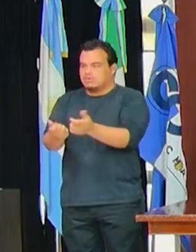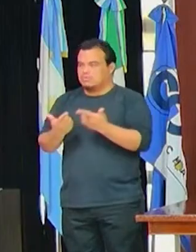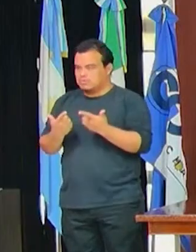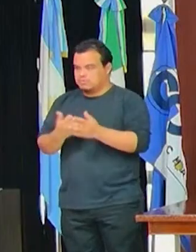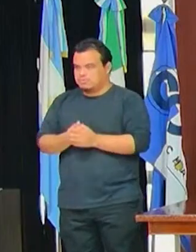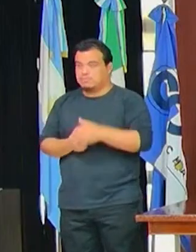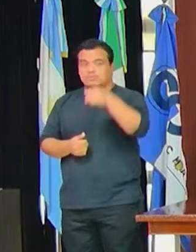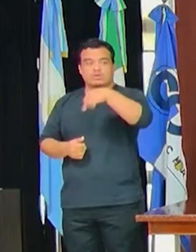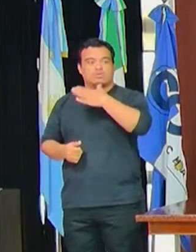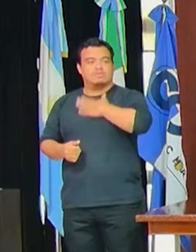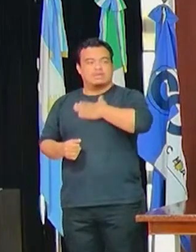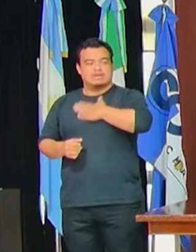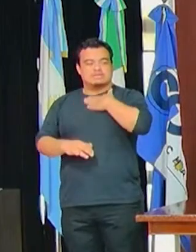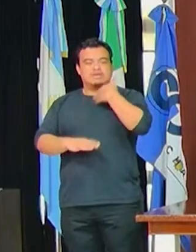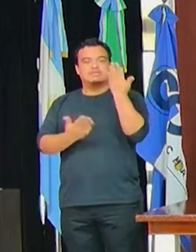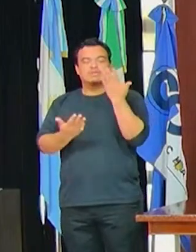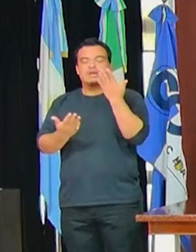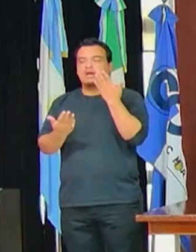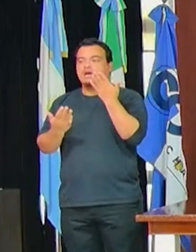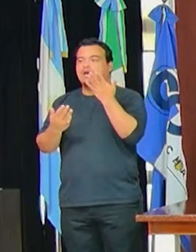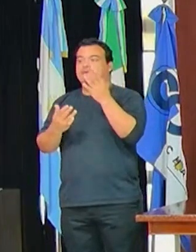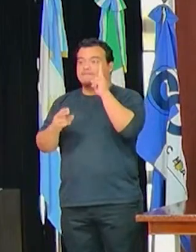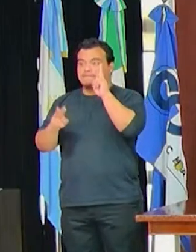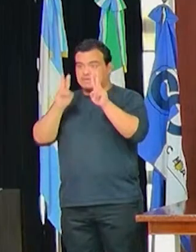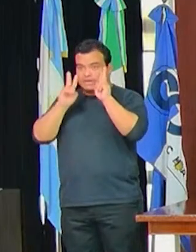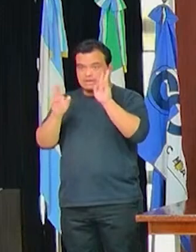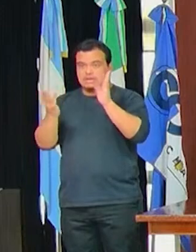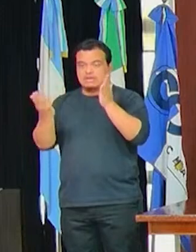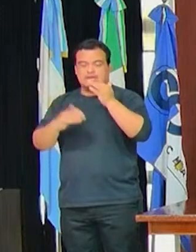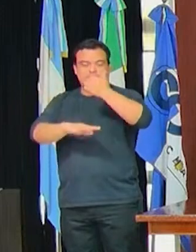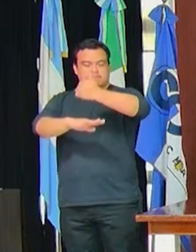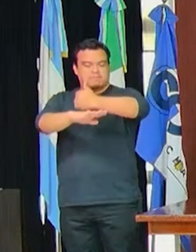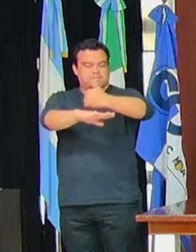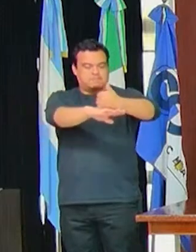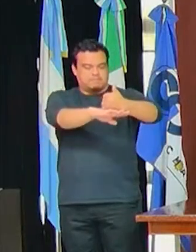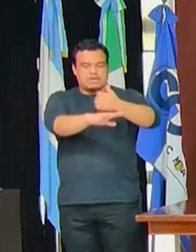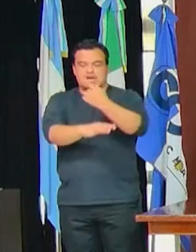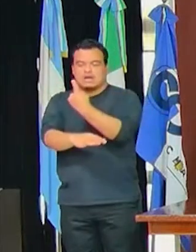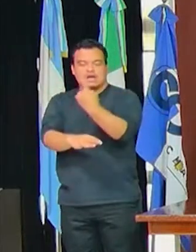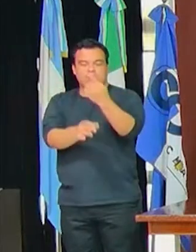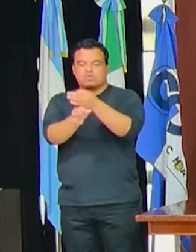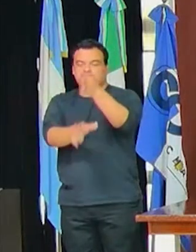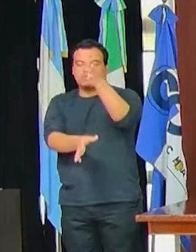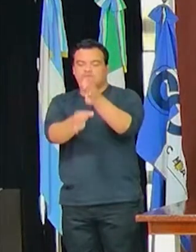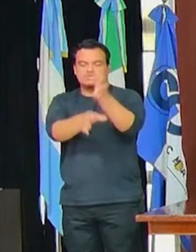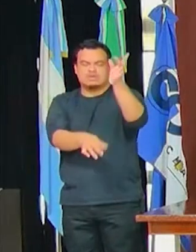tenemos el placer de poder escuchar a excelentes profesionales de reconocida trayectoria,